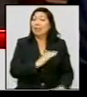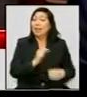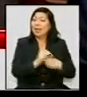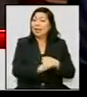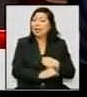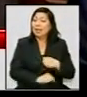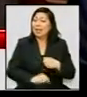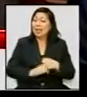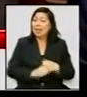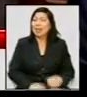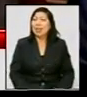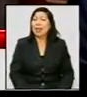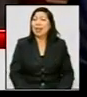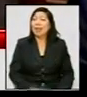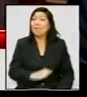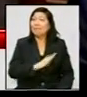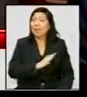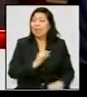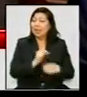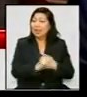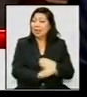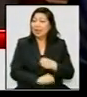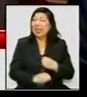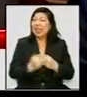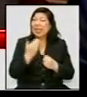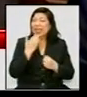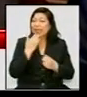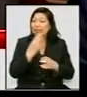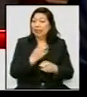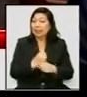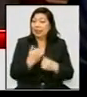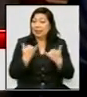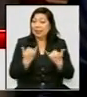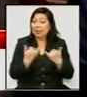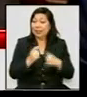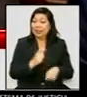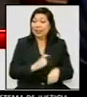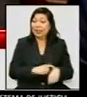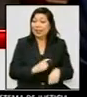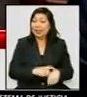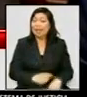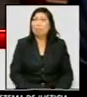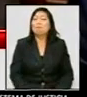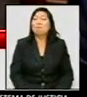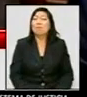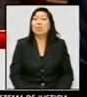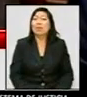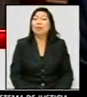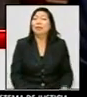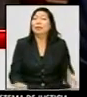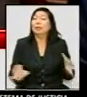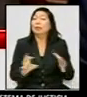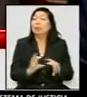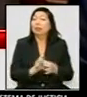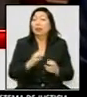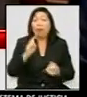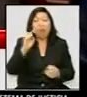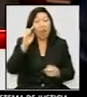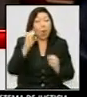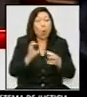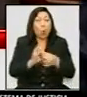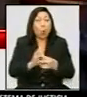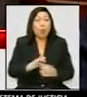nación. Y al fiscal de la nación, quienes sostienen en este momento, es esa alianza